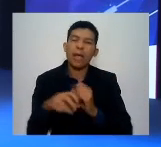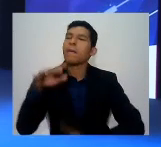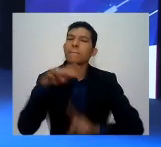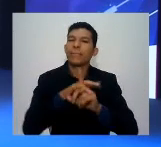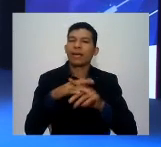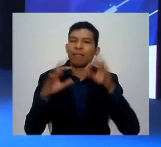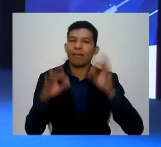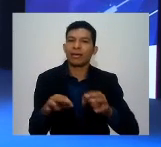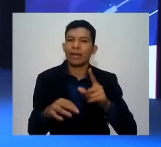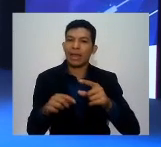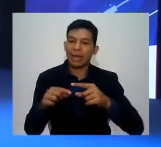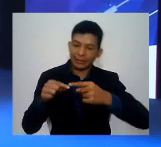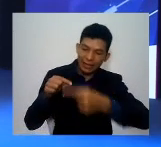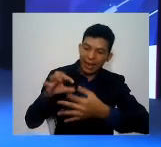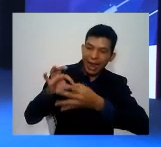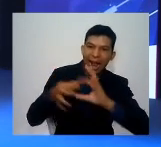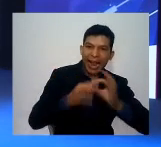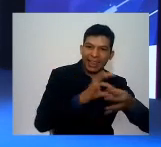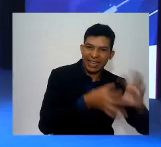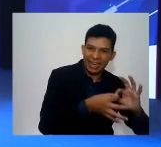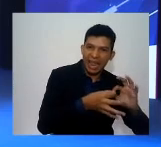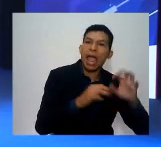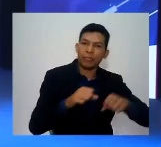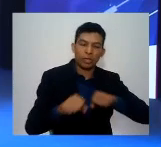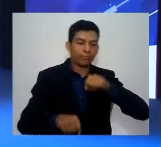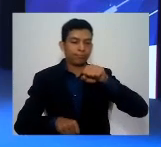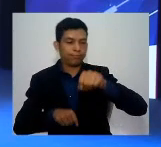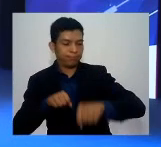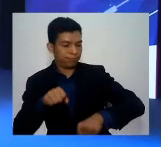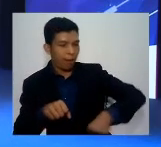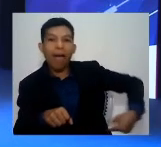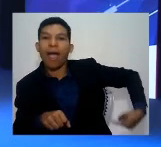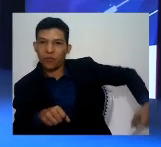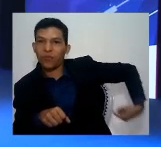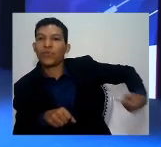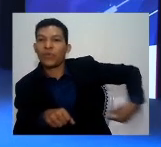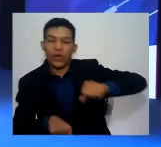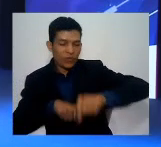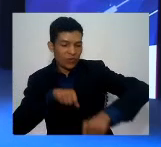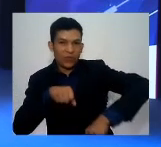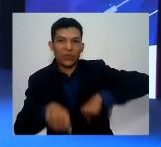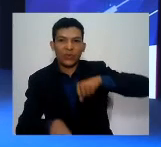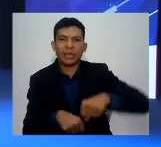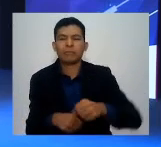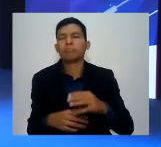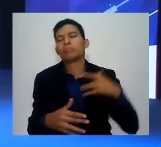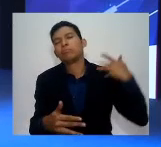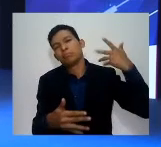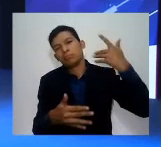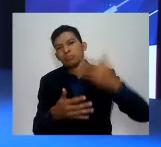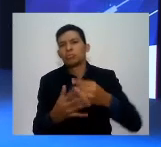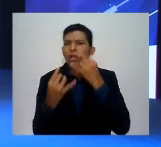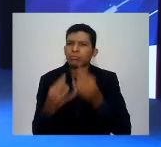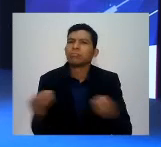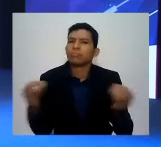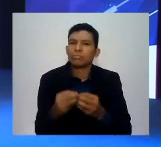oxígeno, que permita que uno se acostumbre a eso y que cuando al otro día sale a hacer deporte, pues tenga una